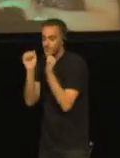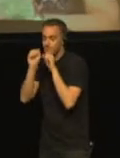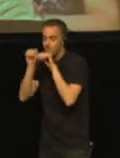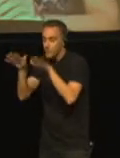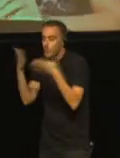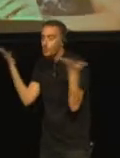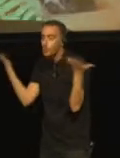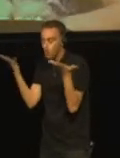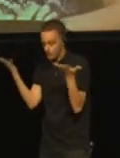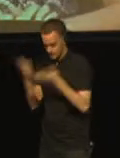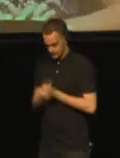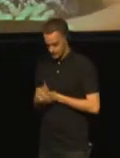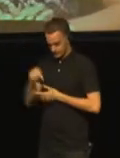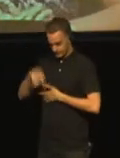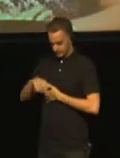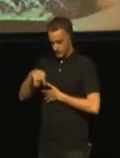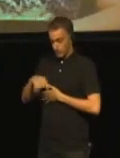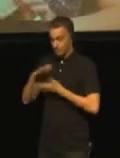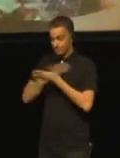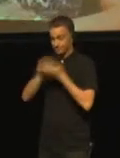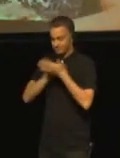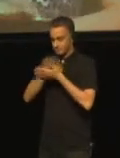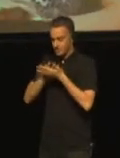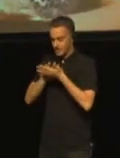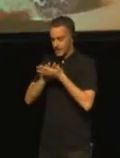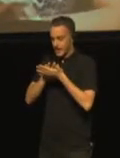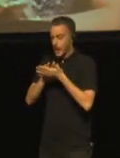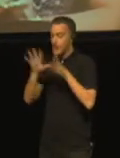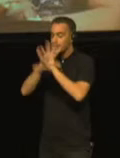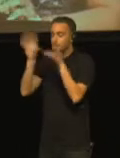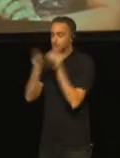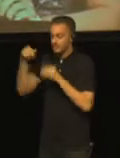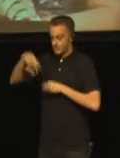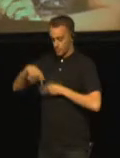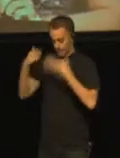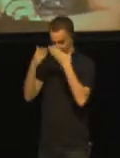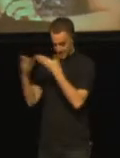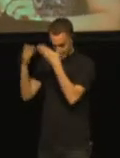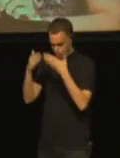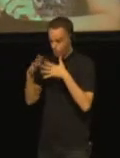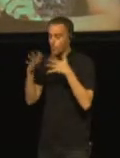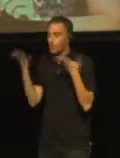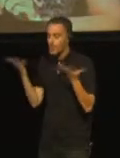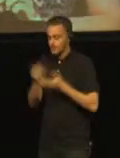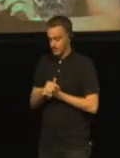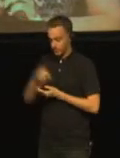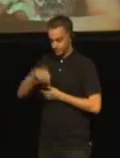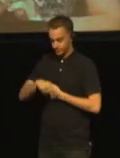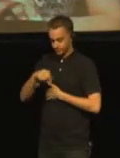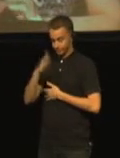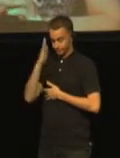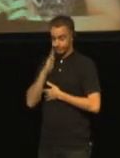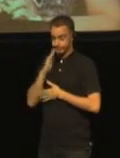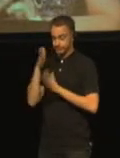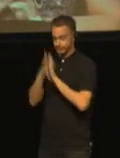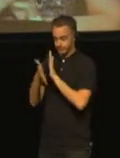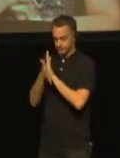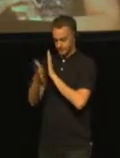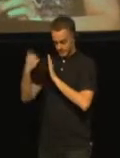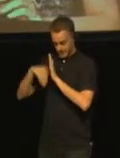lo que ha ocurrido, es decir, de algunos de los resultados del estudio. Como hemos oído ya esta mañana, todo el objetivo